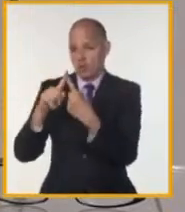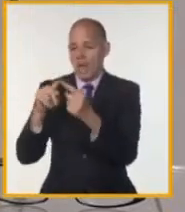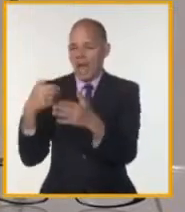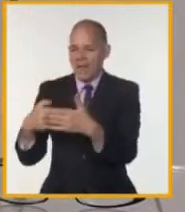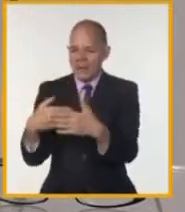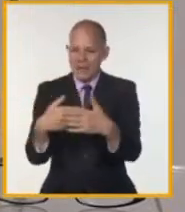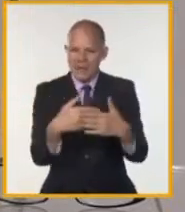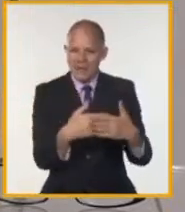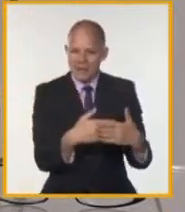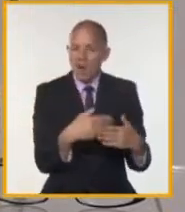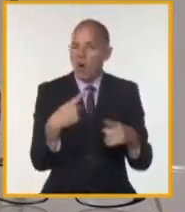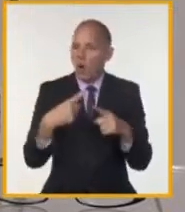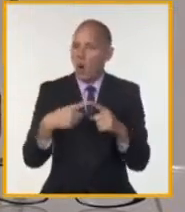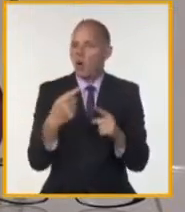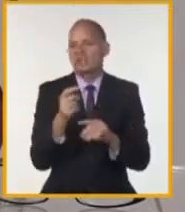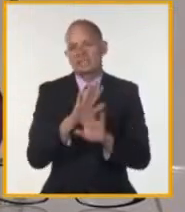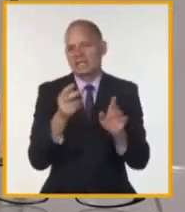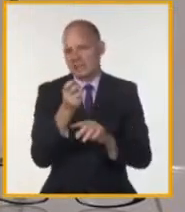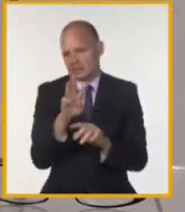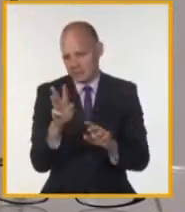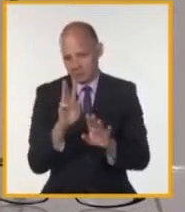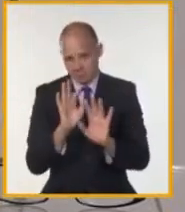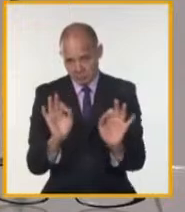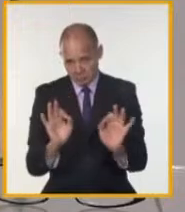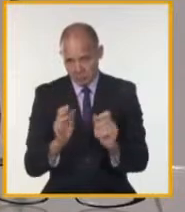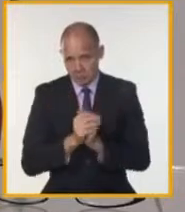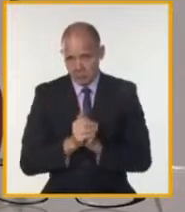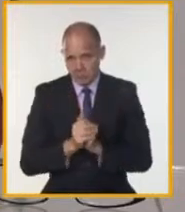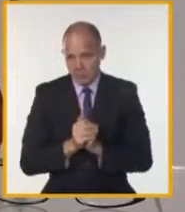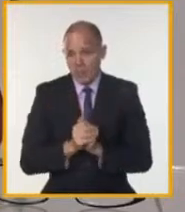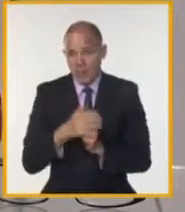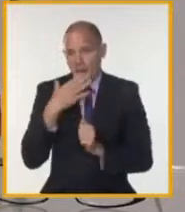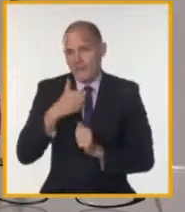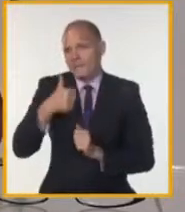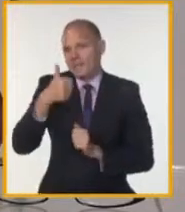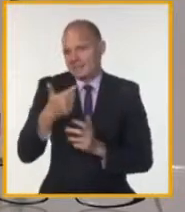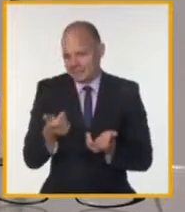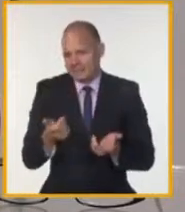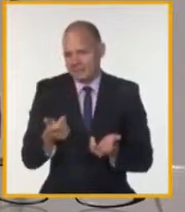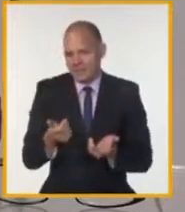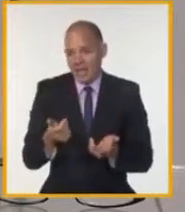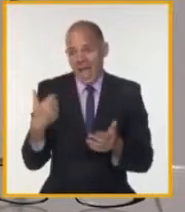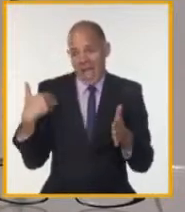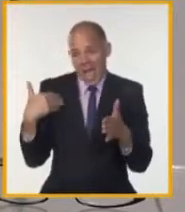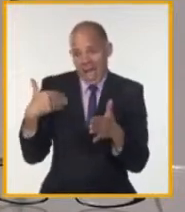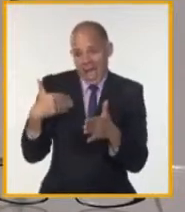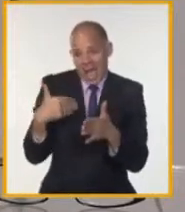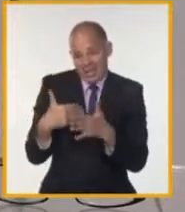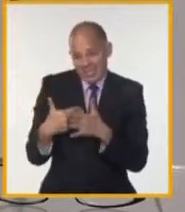racionalizó porque ha sido una mejora continua del servicio de taxi, que todavía en la actualidad no queda ahí, pero